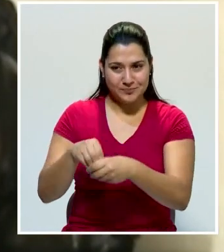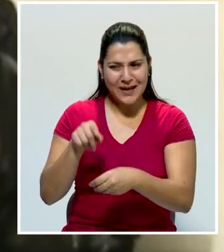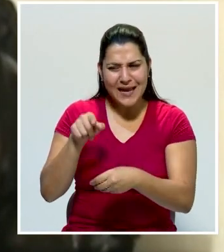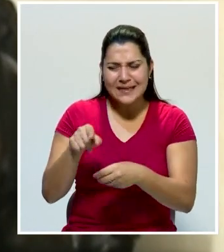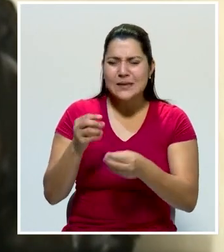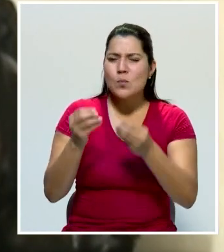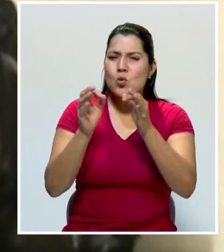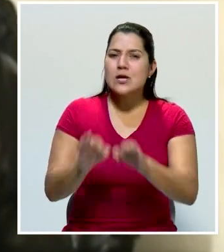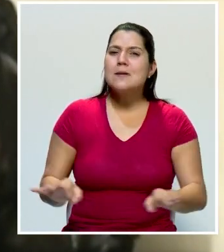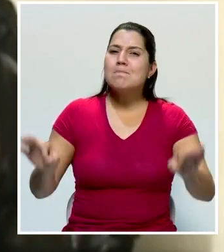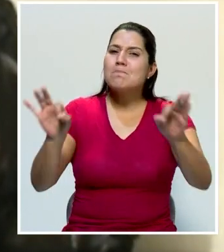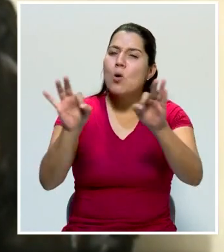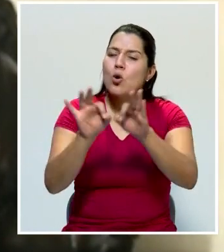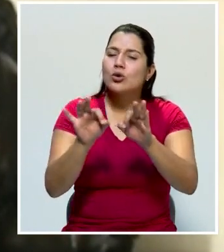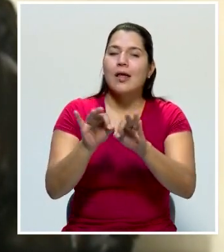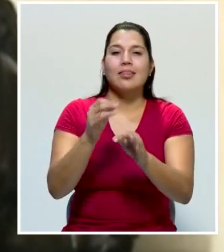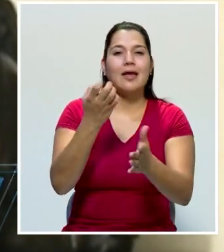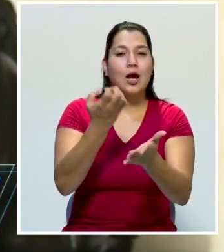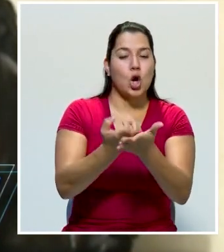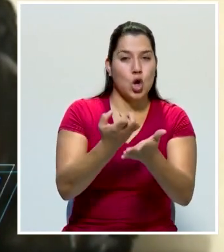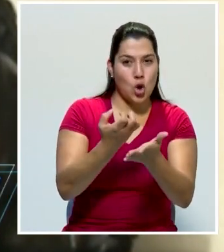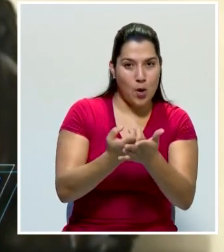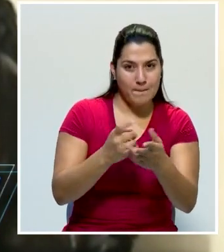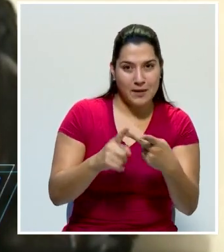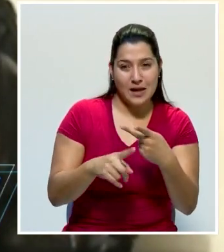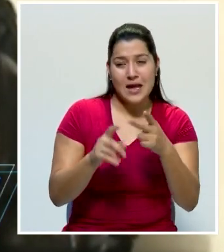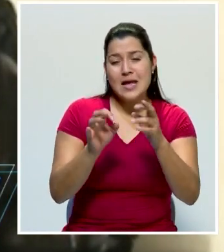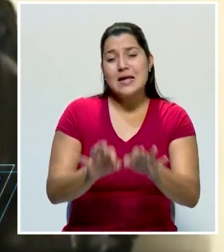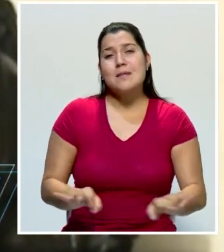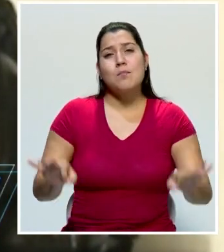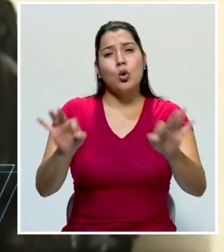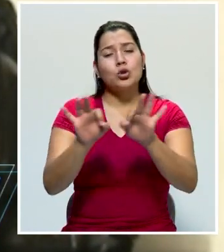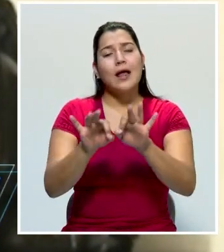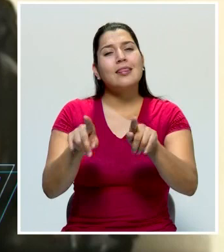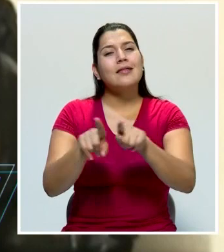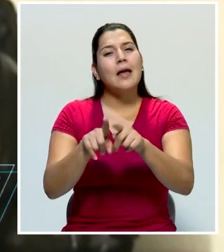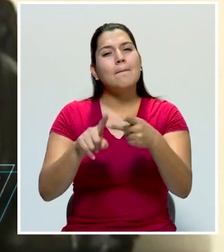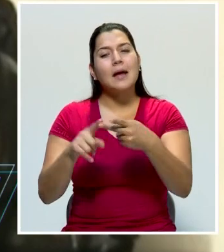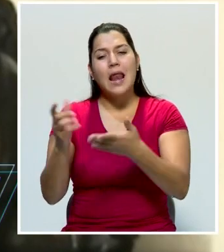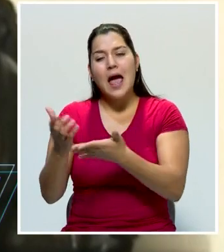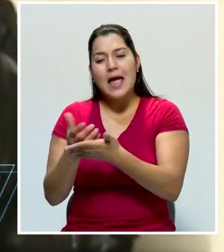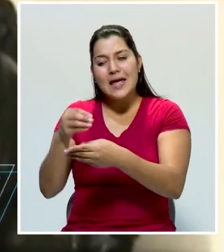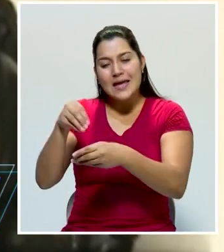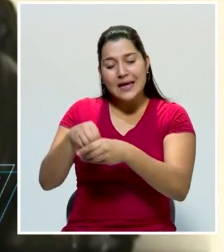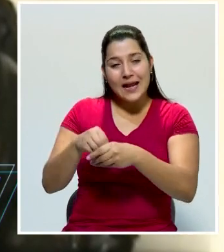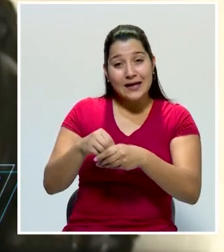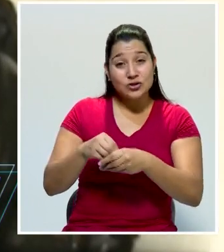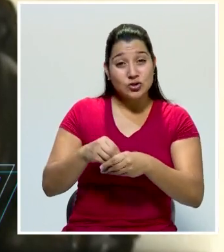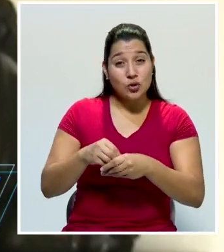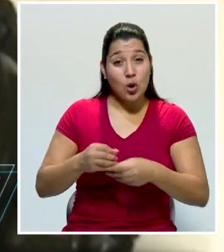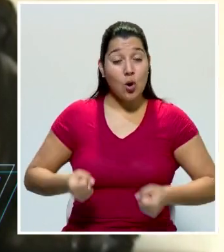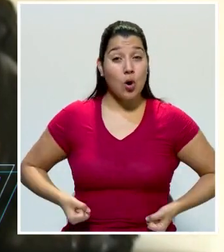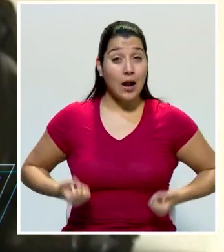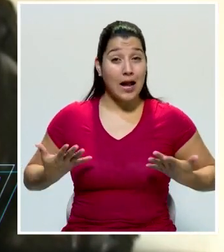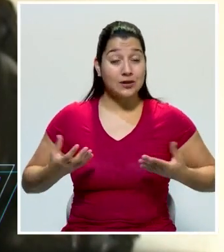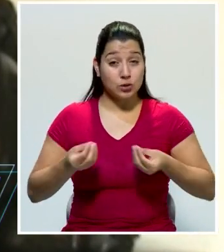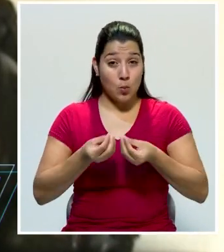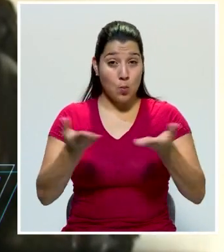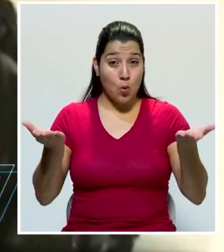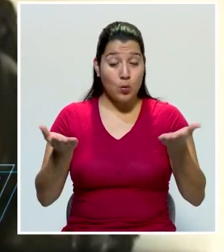económicas, la parte de la Comisión de Económicos, va a ser también clave la parte de ingreso y gasto público, entre otras como